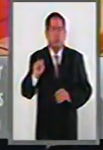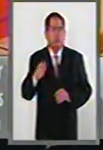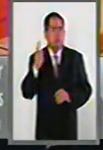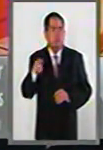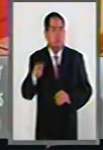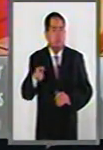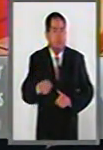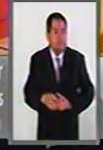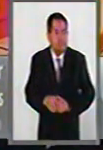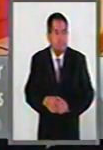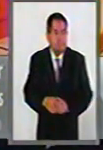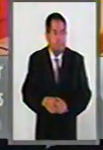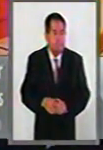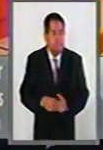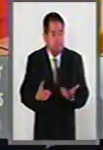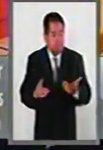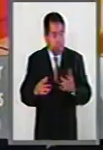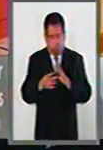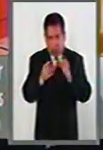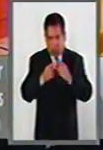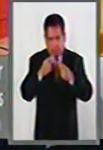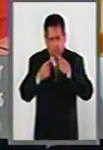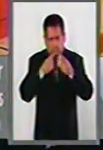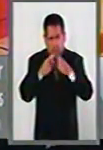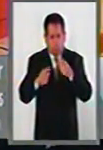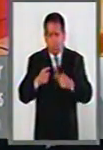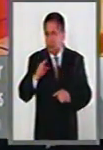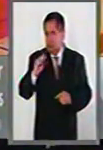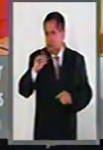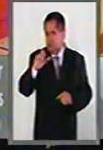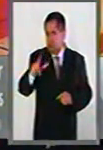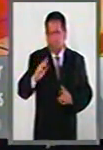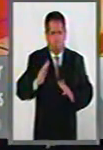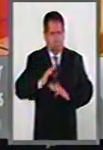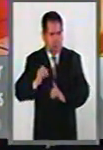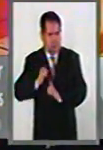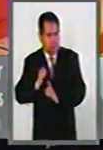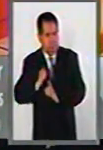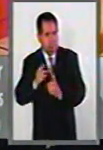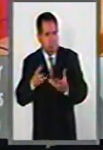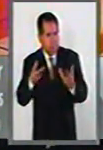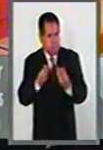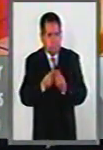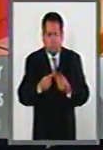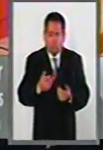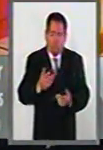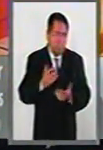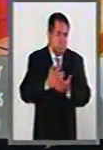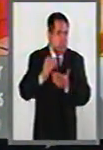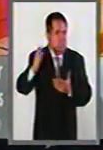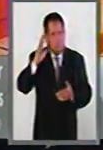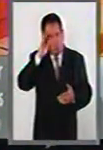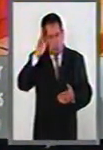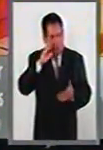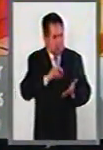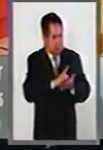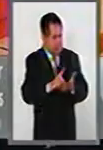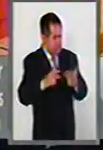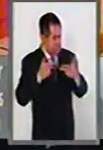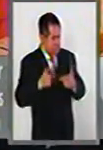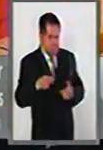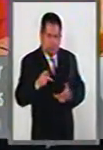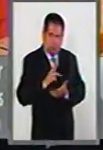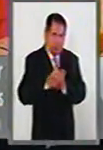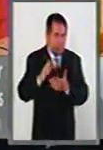361. Las facultades de los fiscales militares son excesivas, contrarias a los derechos humanos de los